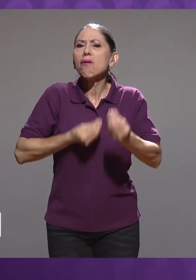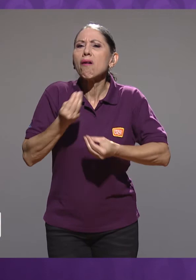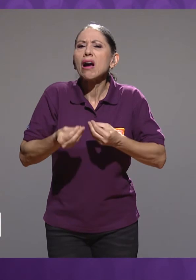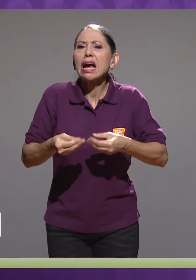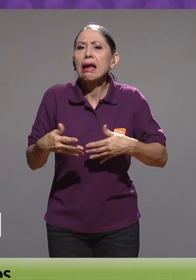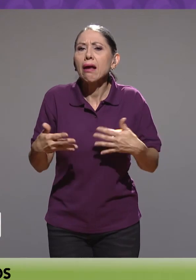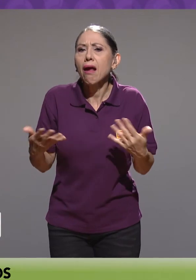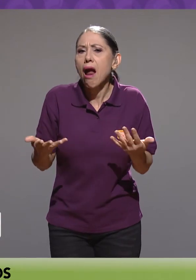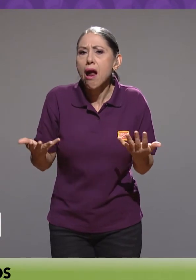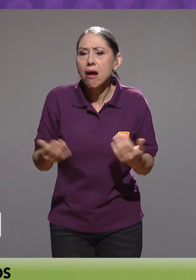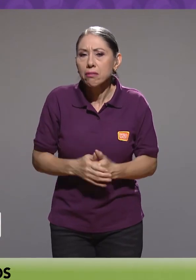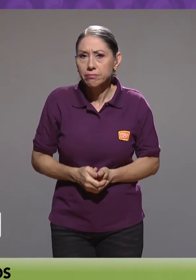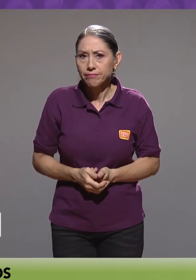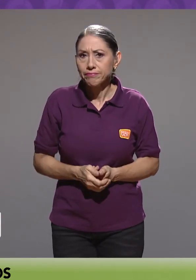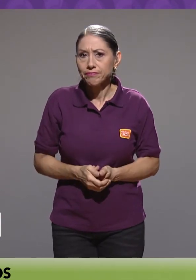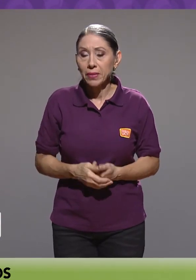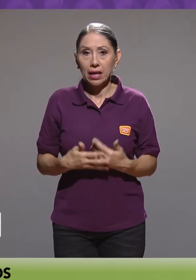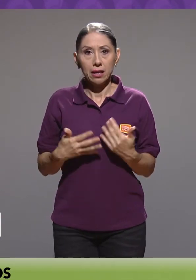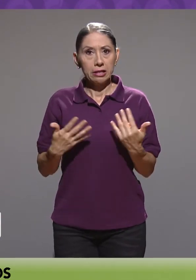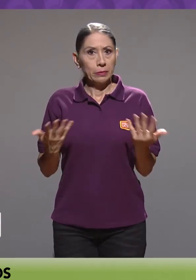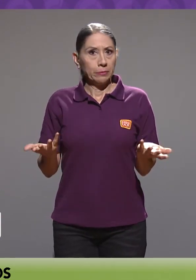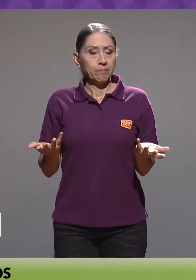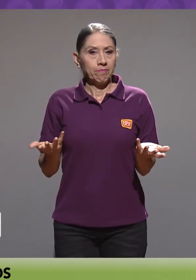hacer? Bueno, es generar